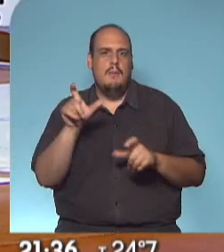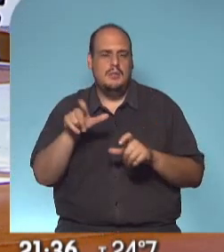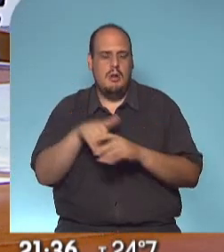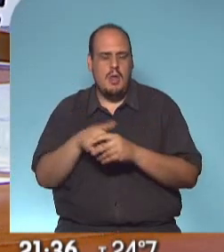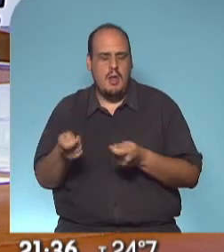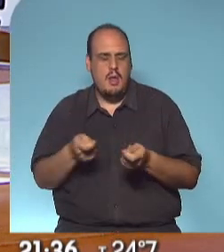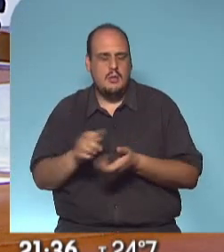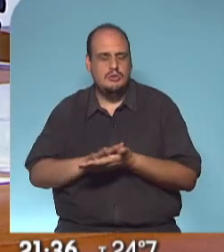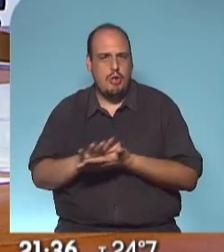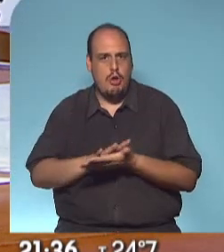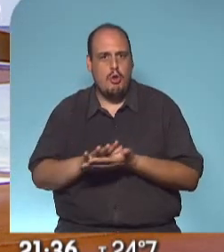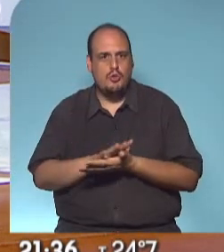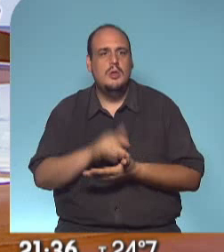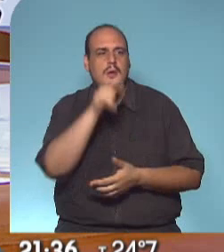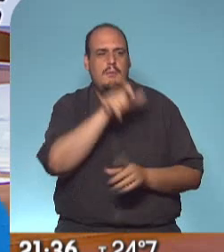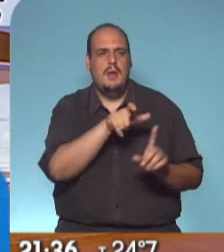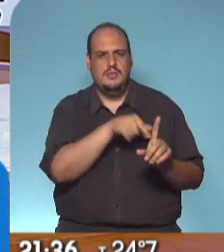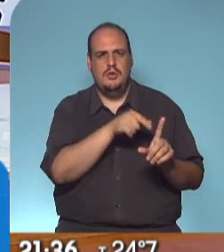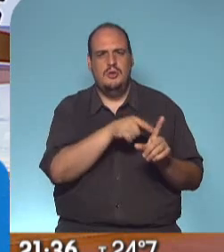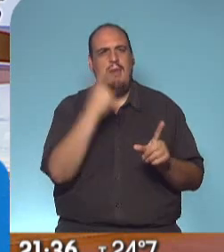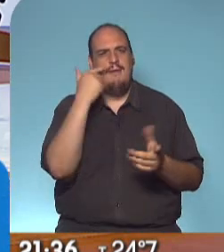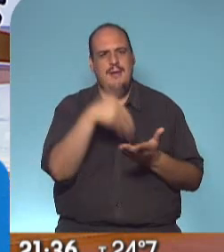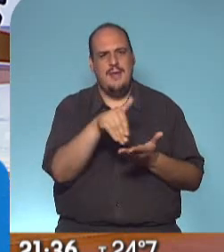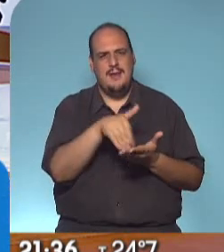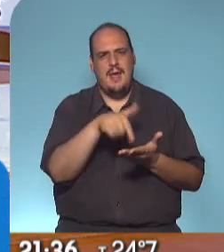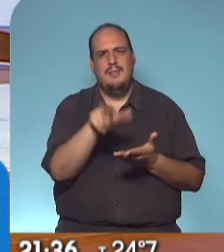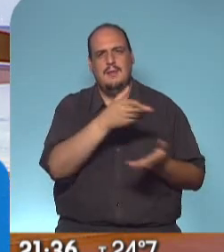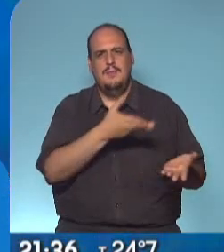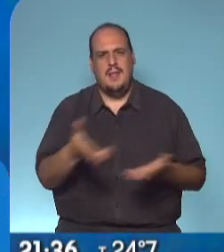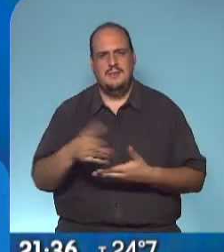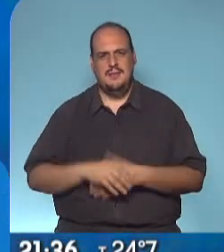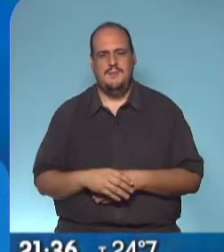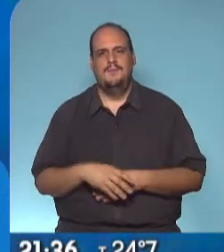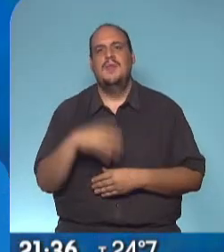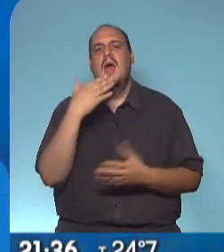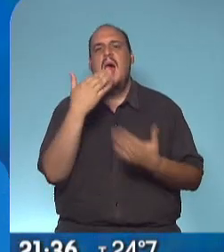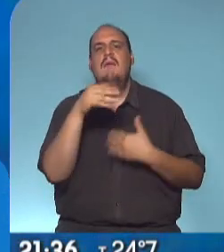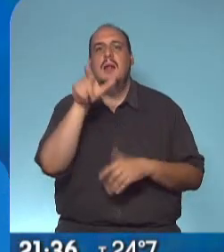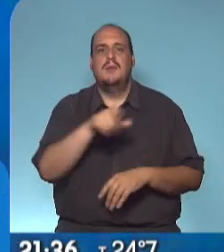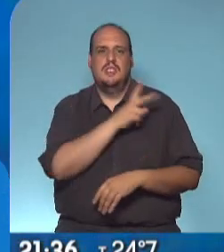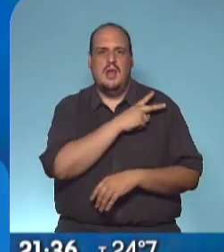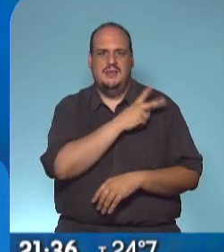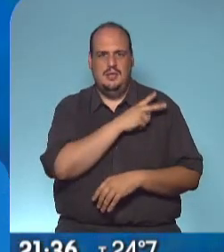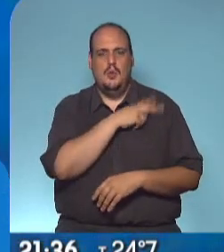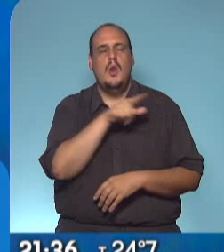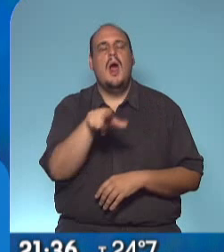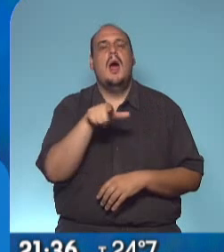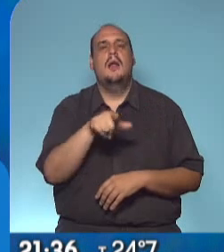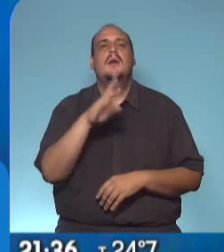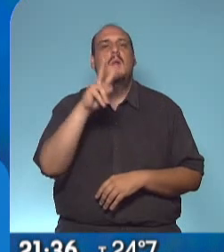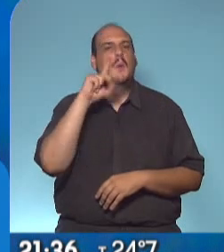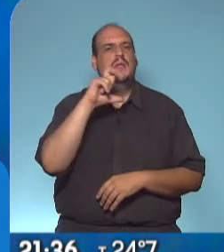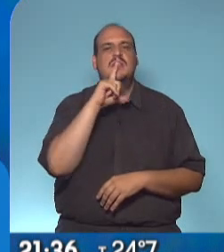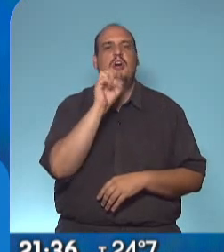a hablar con una persona referente del INADI, que quiero que la presentes, Gabriela. Vamos a hablar con la titular de INADI, ni más ni menos, con Victoria Donda. Victoria,